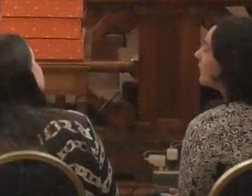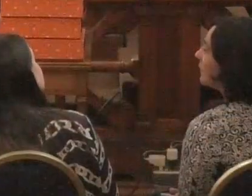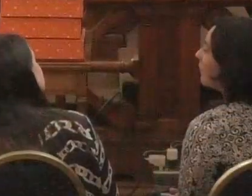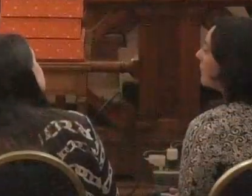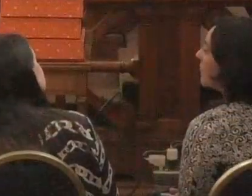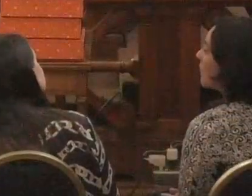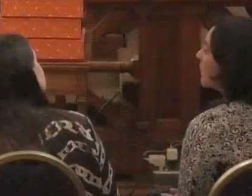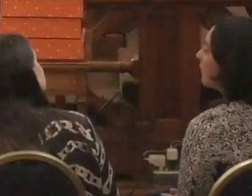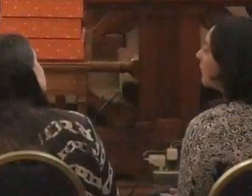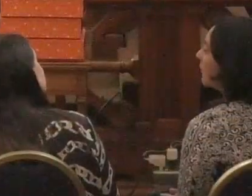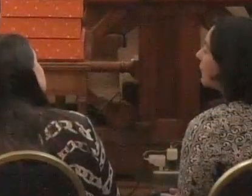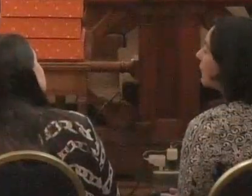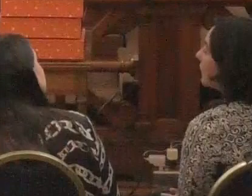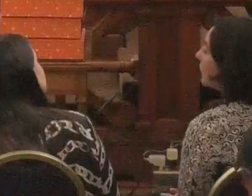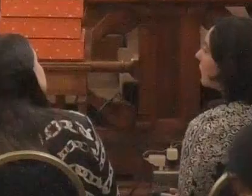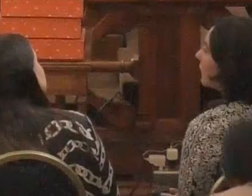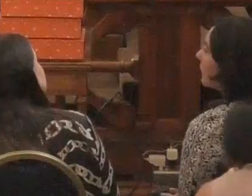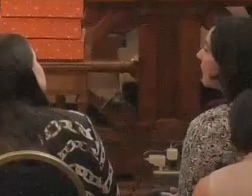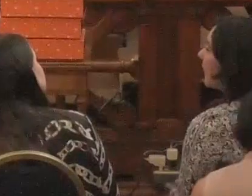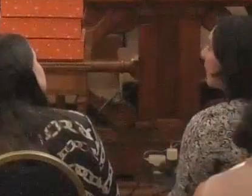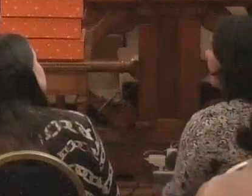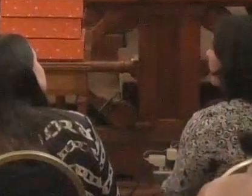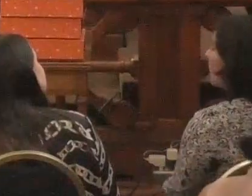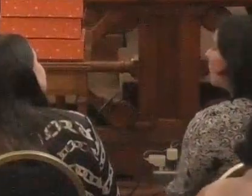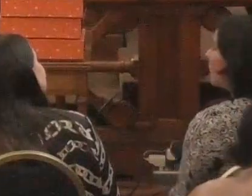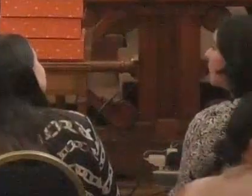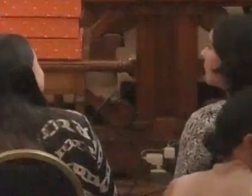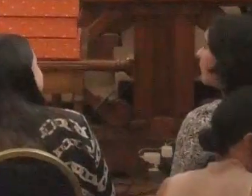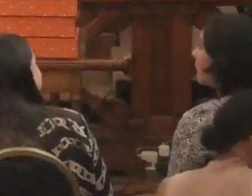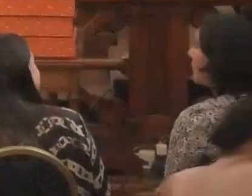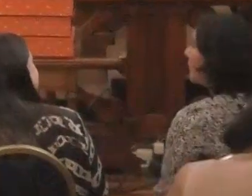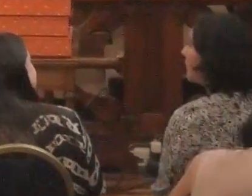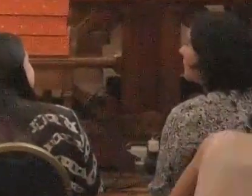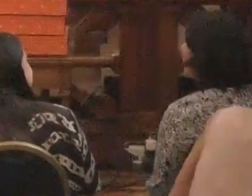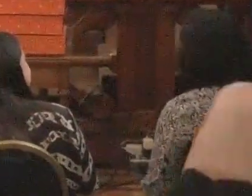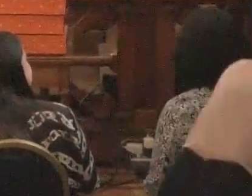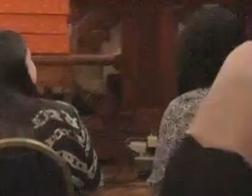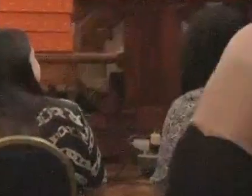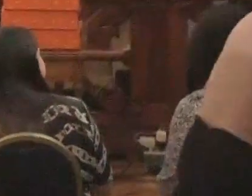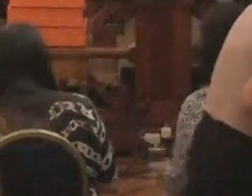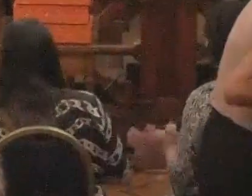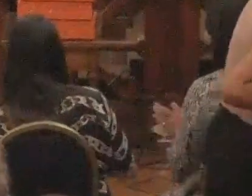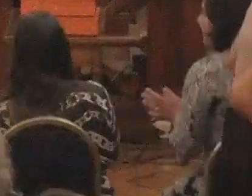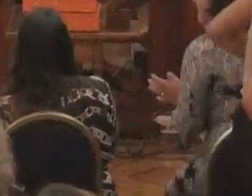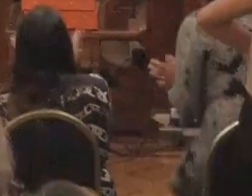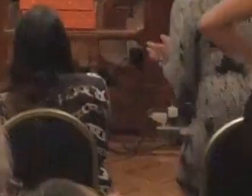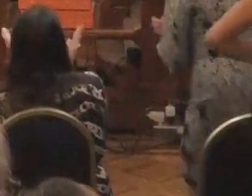creo que a partir de mañana, en el YouTube del Poder Judicial. Buenas tardes y gracias.